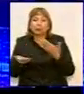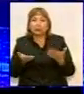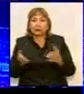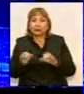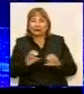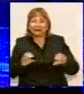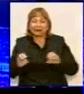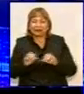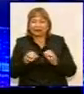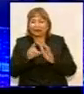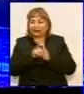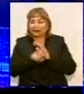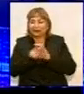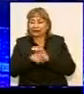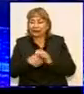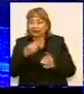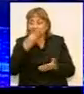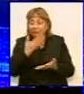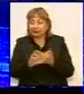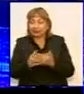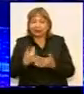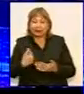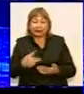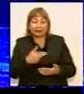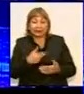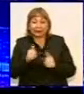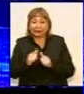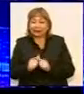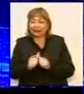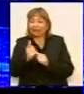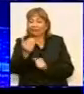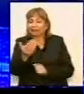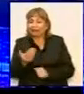importante actividad. Bien, nosotros a continuación lo